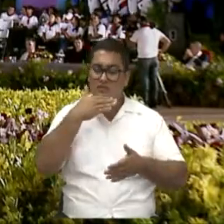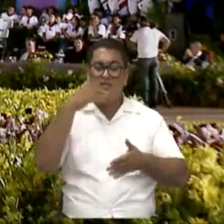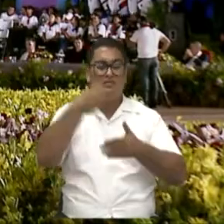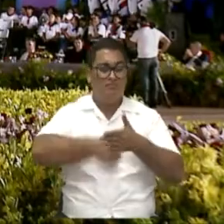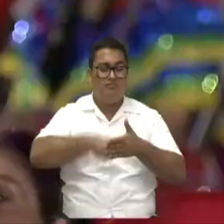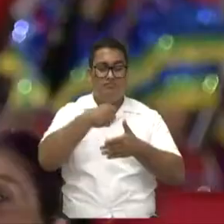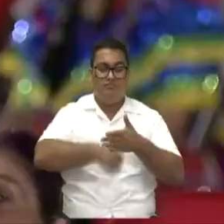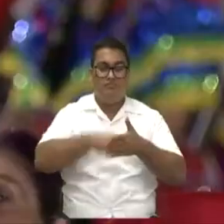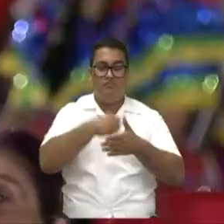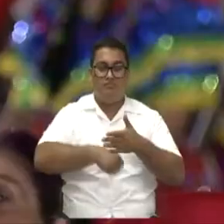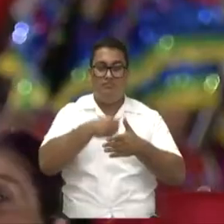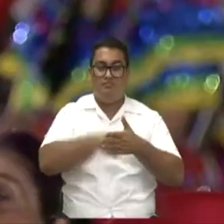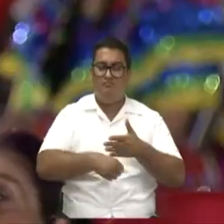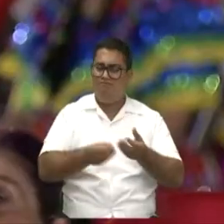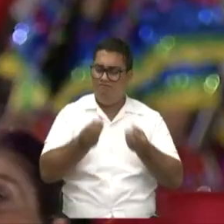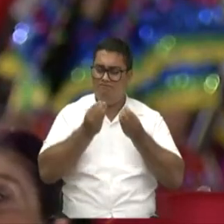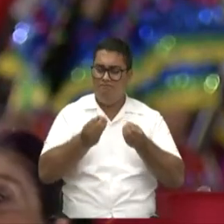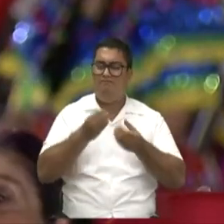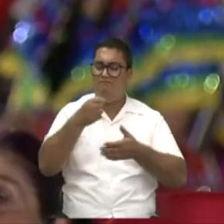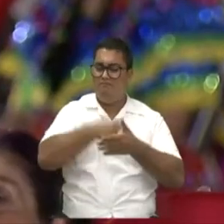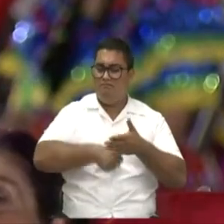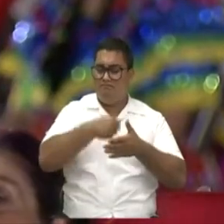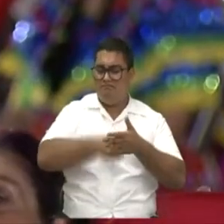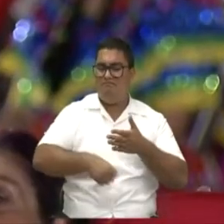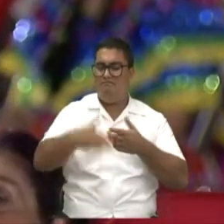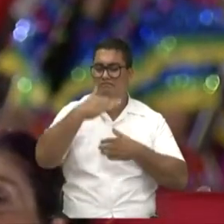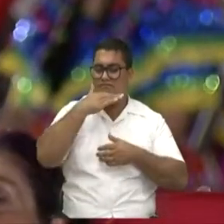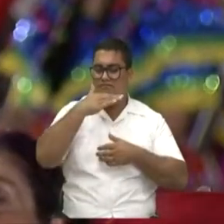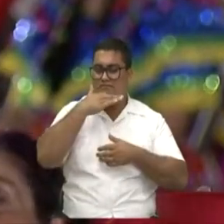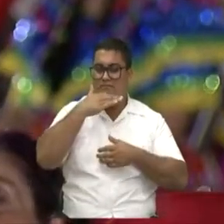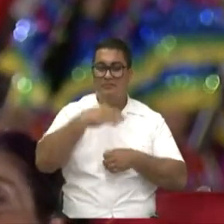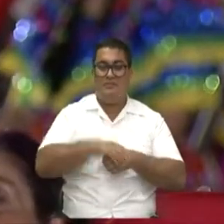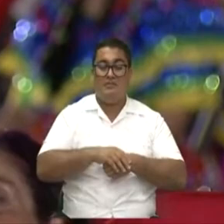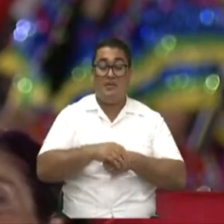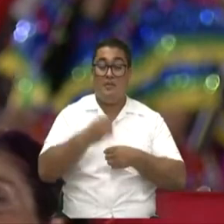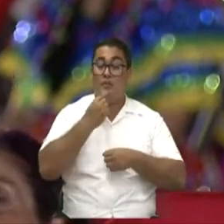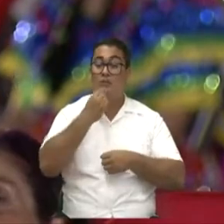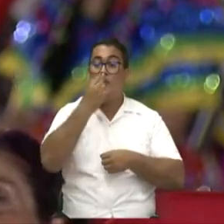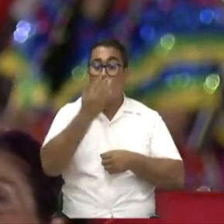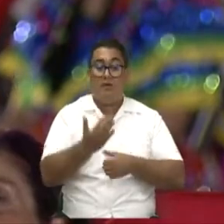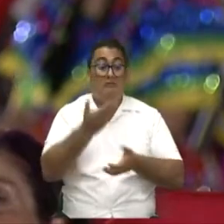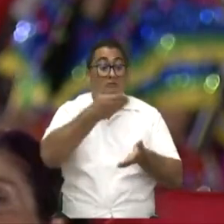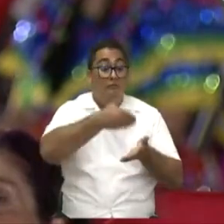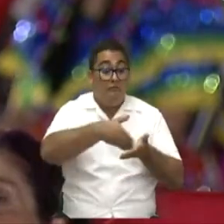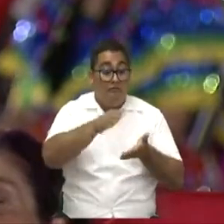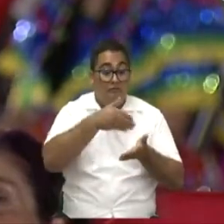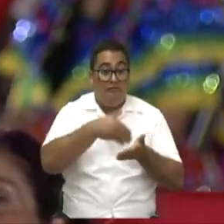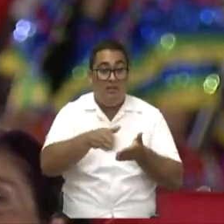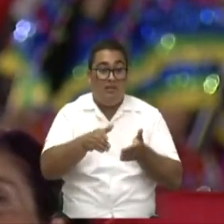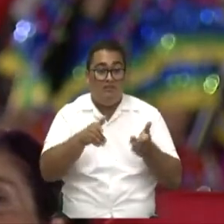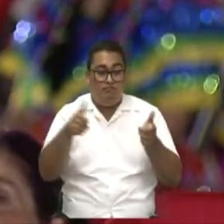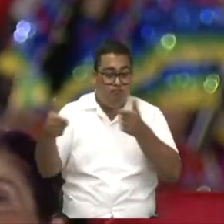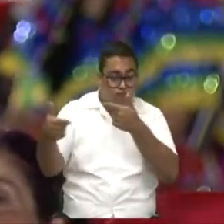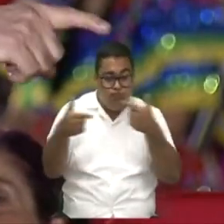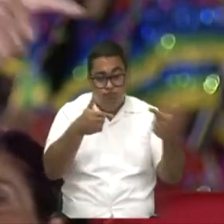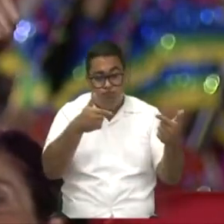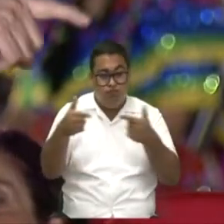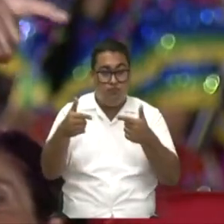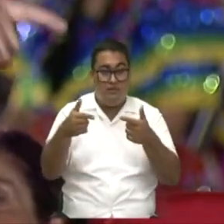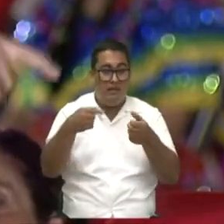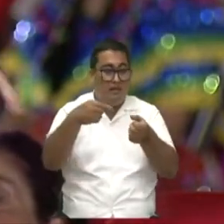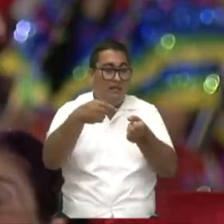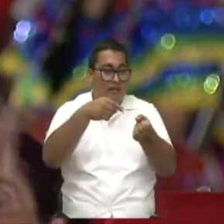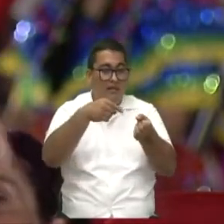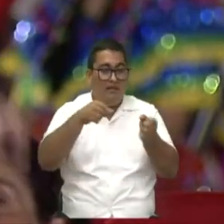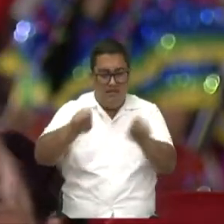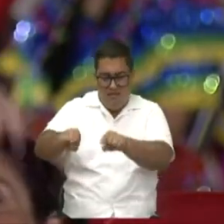convertido en una figura presente en los últimos actos de la dictadura es el primer ministro de un país